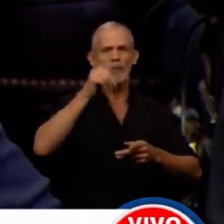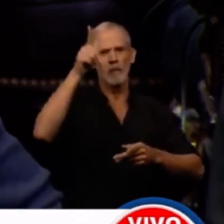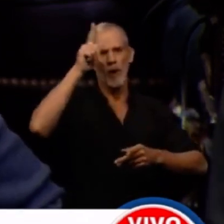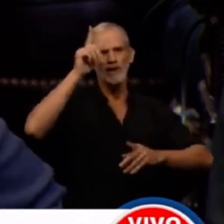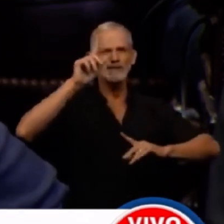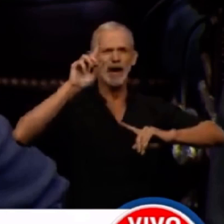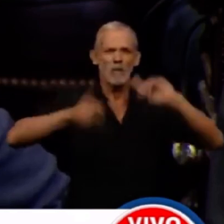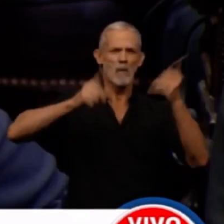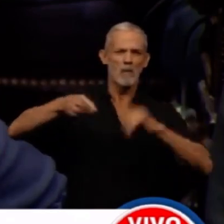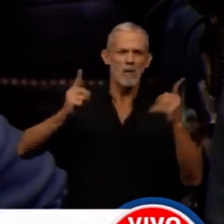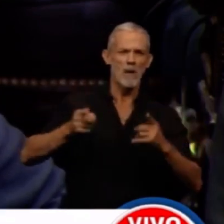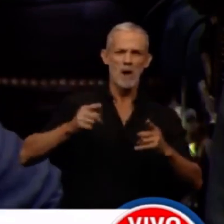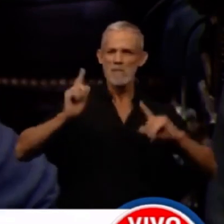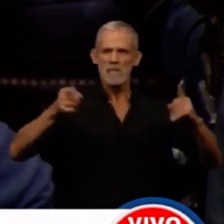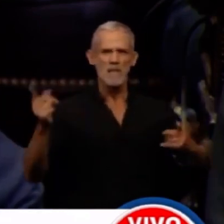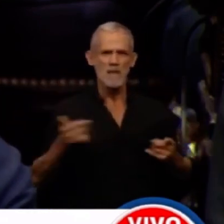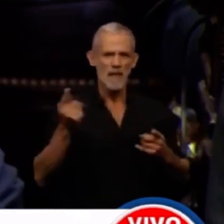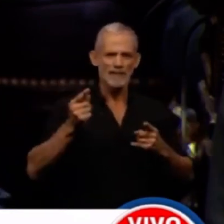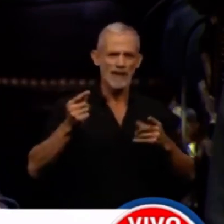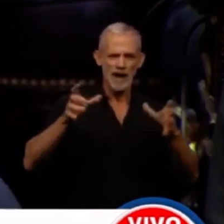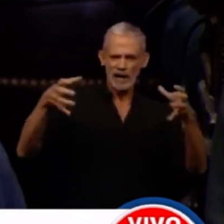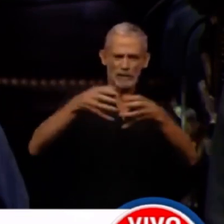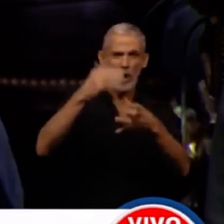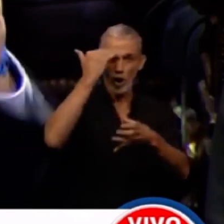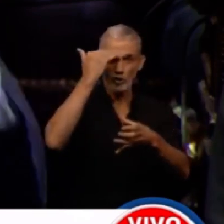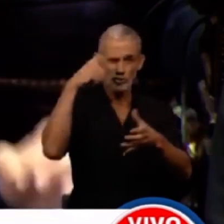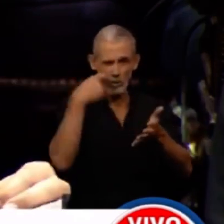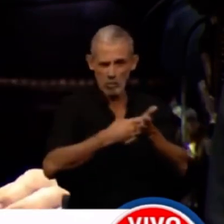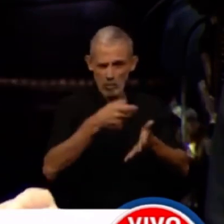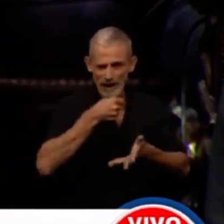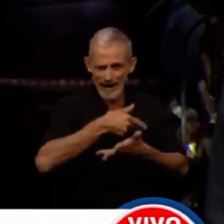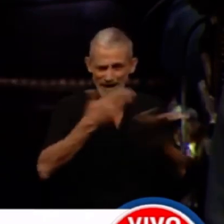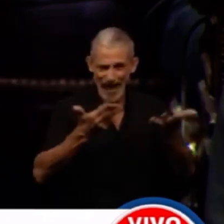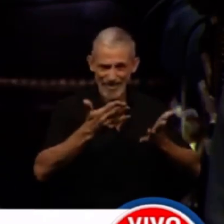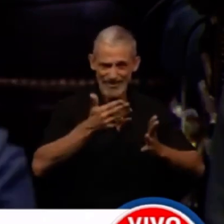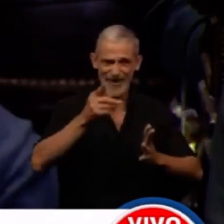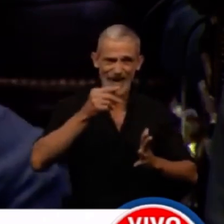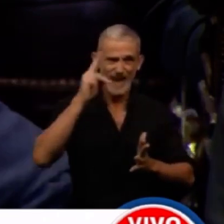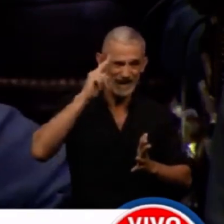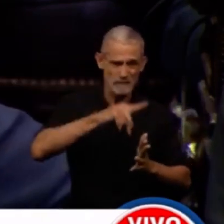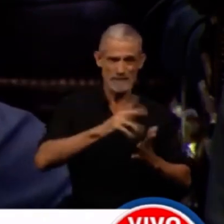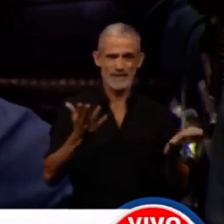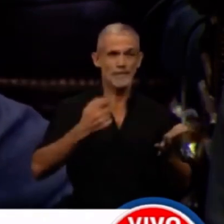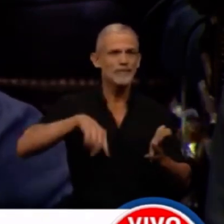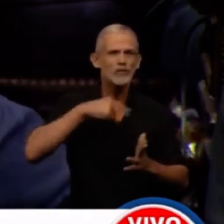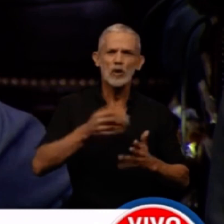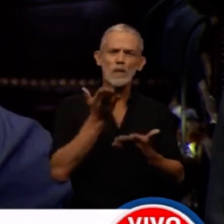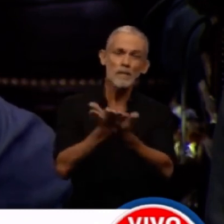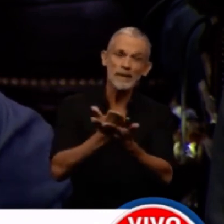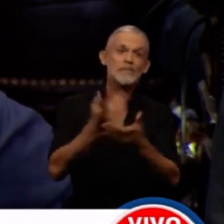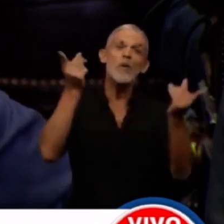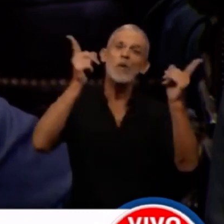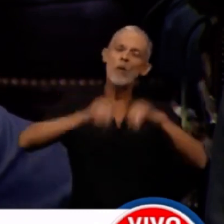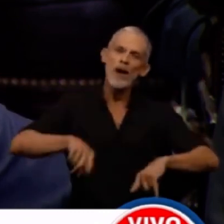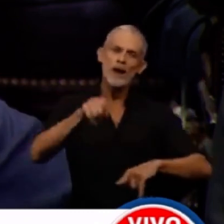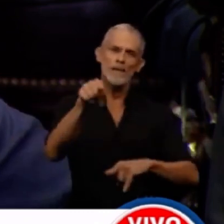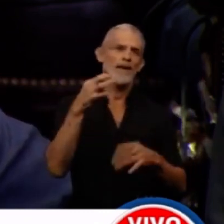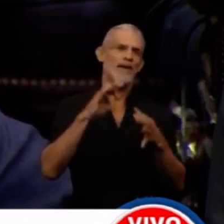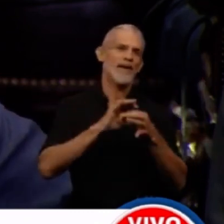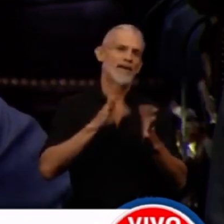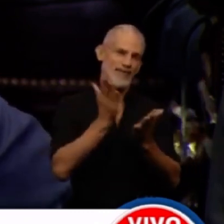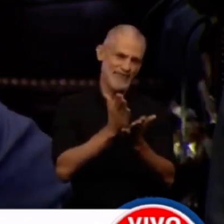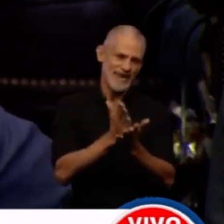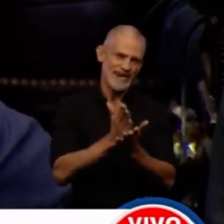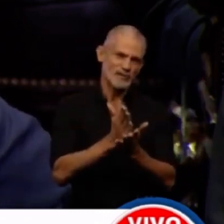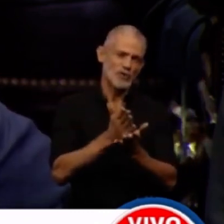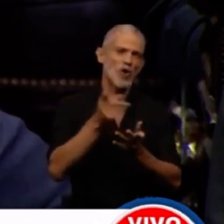un verdadero estado de excepción. Y nosotros reclamamos inminentemente que se restablezca el Estado de Derecho